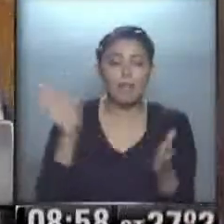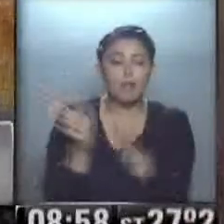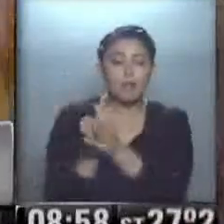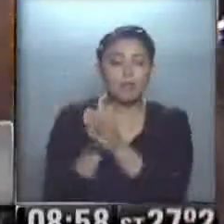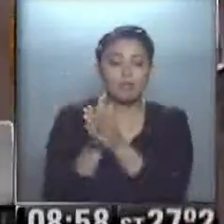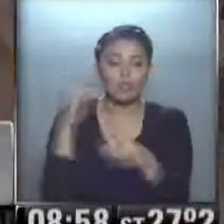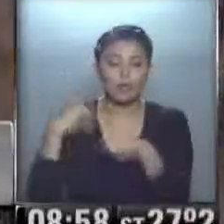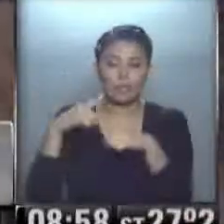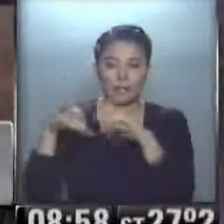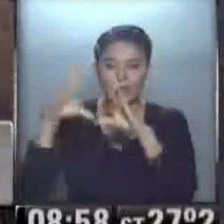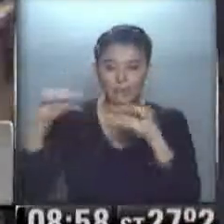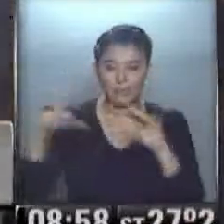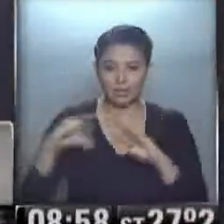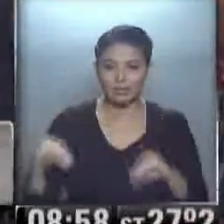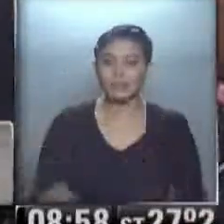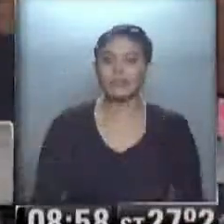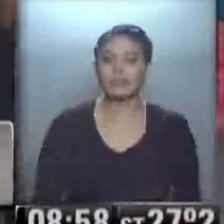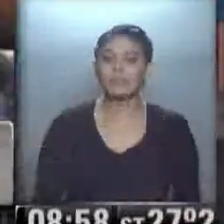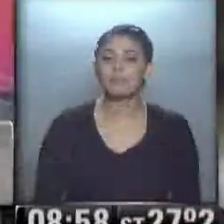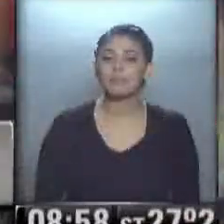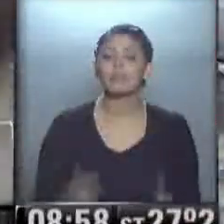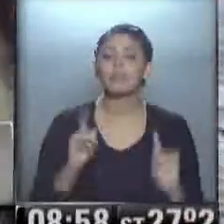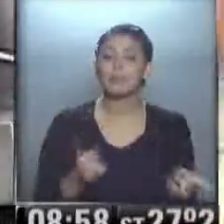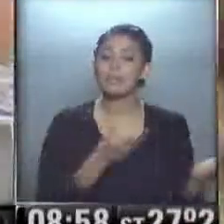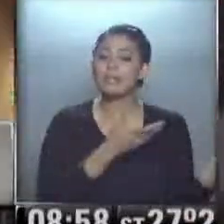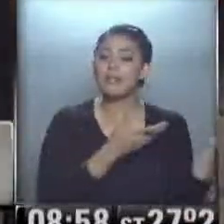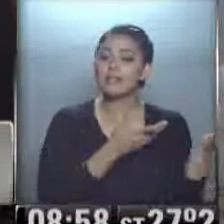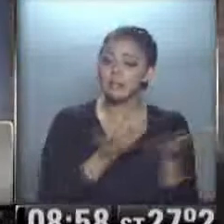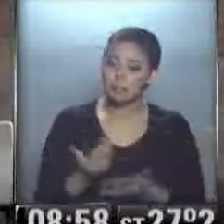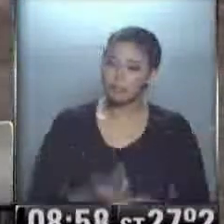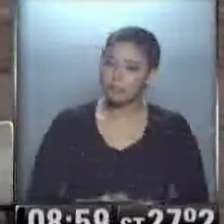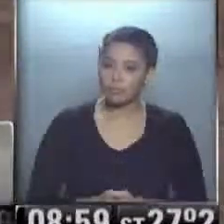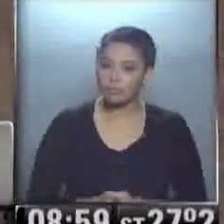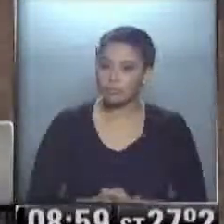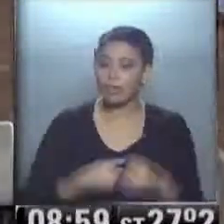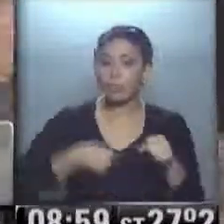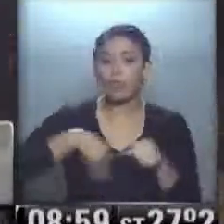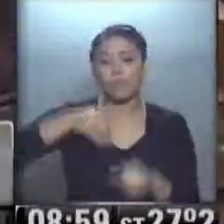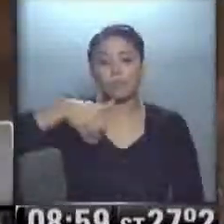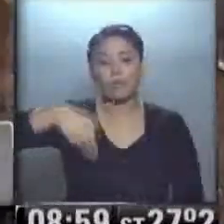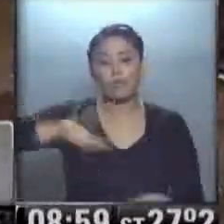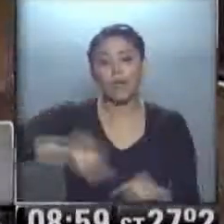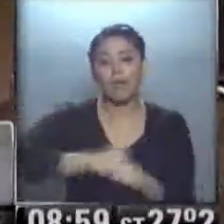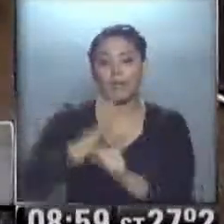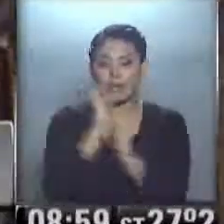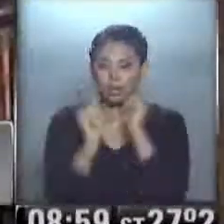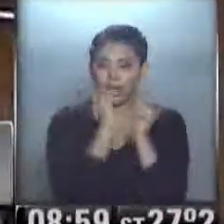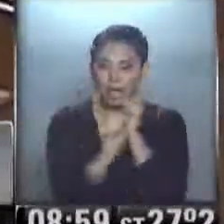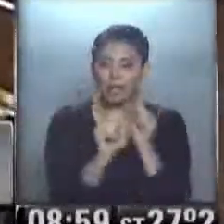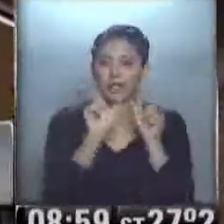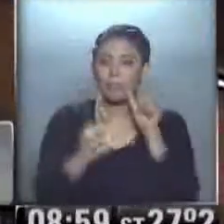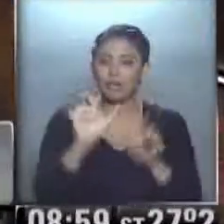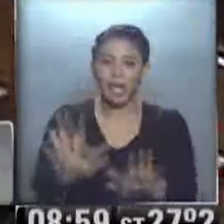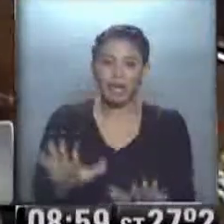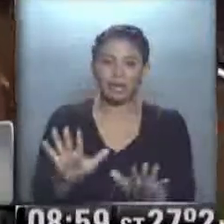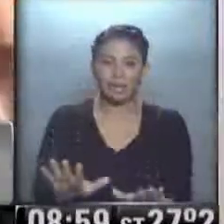navidades un servicio que sale a rosario con la gente esperando